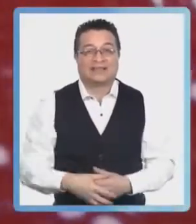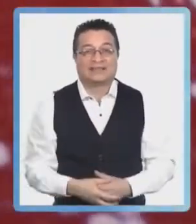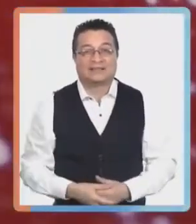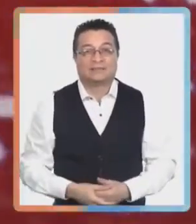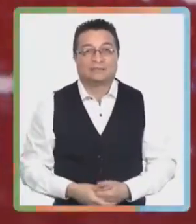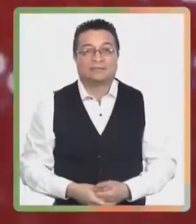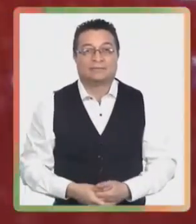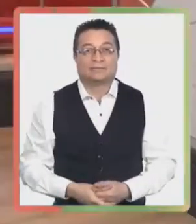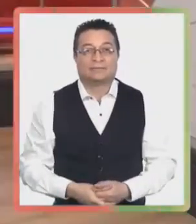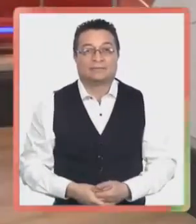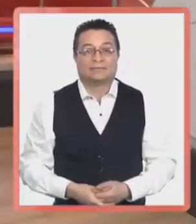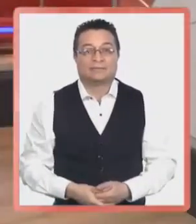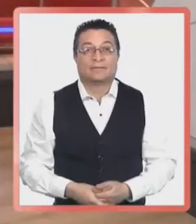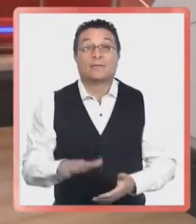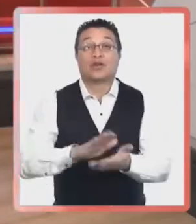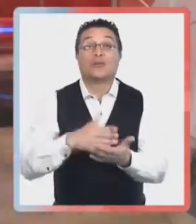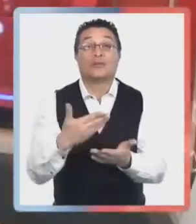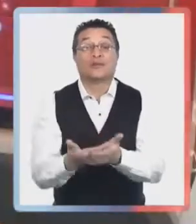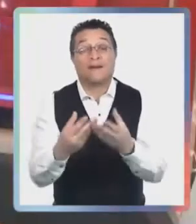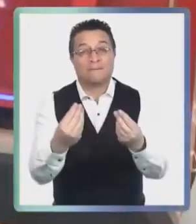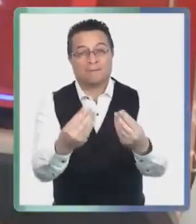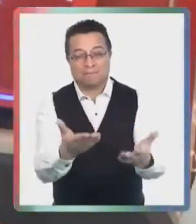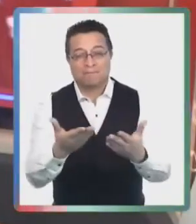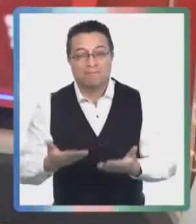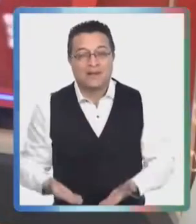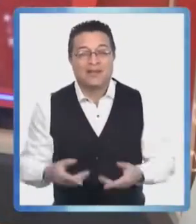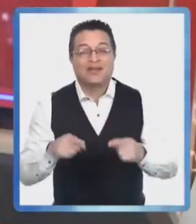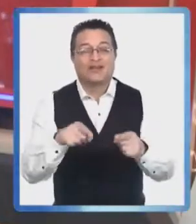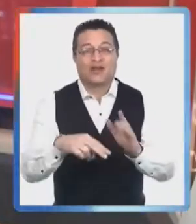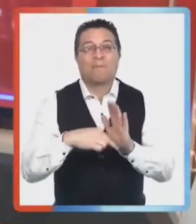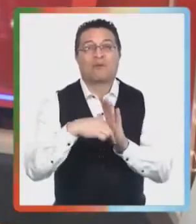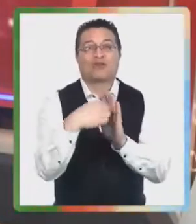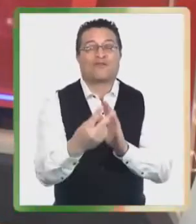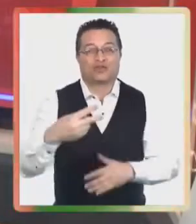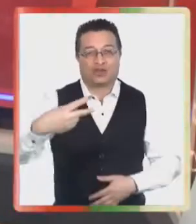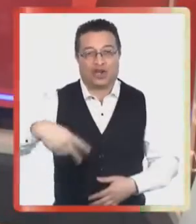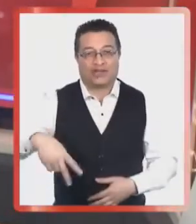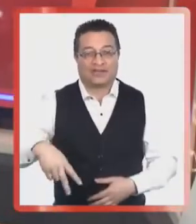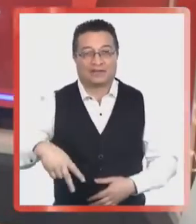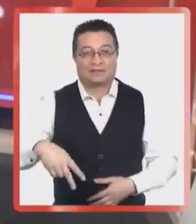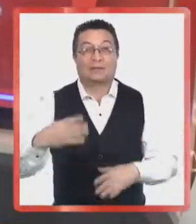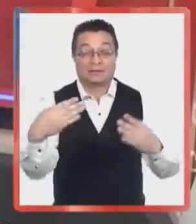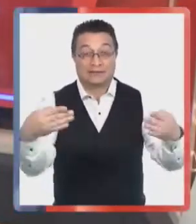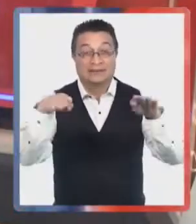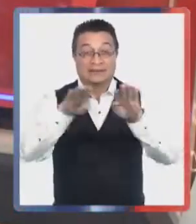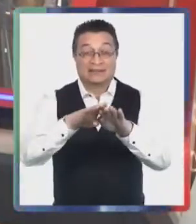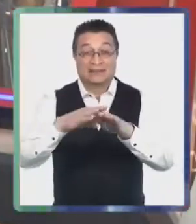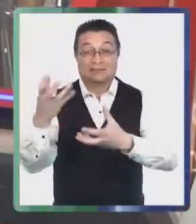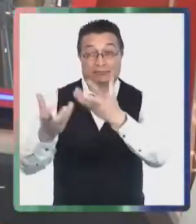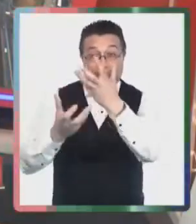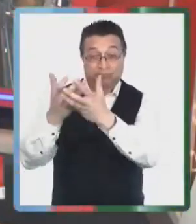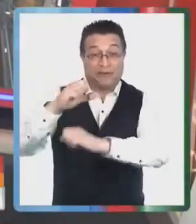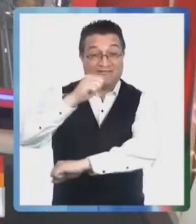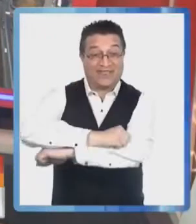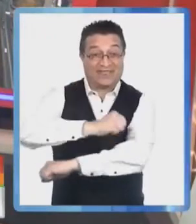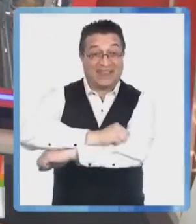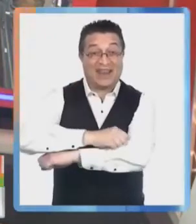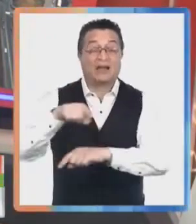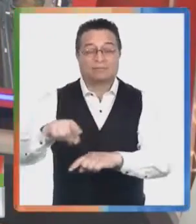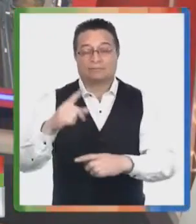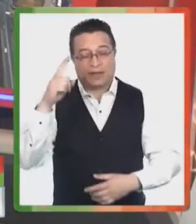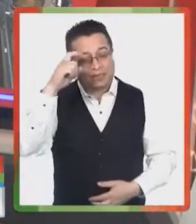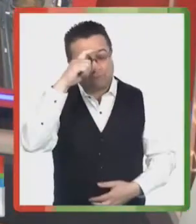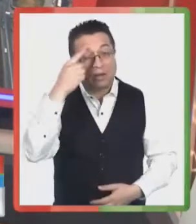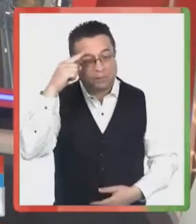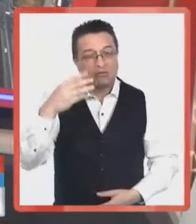Noticias. ¿Qué tal? ¿Cómo están? Bienvenidas y bienvenidos a Portavoz Noticias. Cerrar la fundición de Ventanas fue una decisión